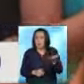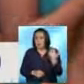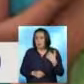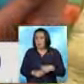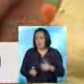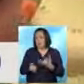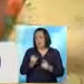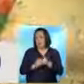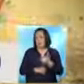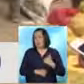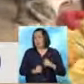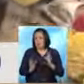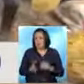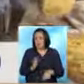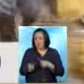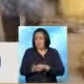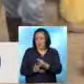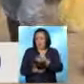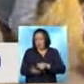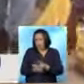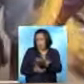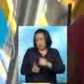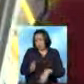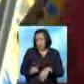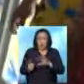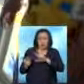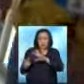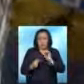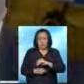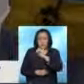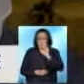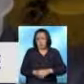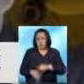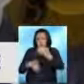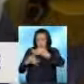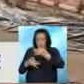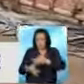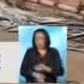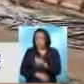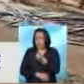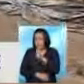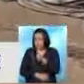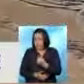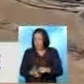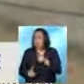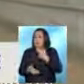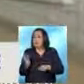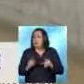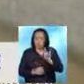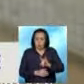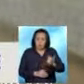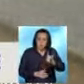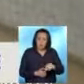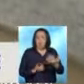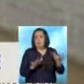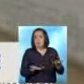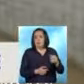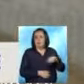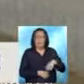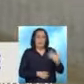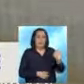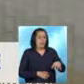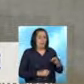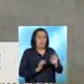fue cuestionada por un supuesto gasto de más del 80% del presupuesto de fondos que estaban destinados para emergencias en Lima